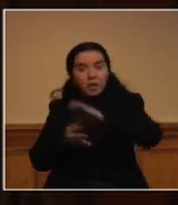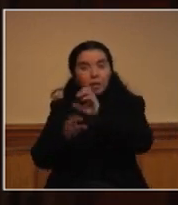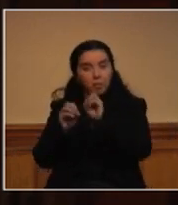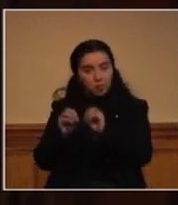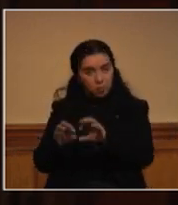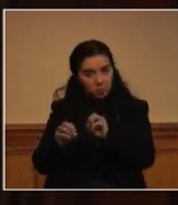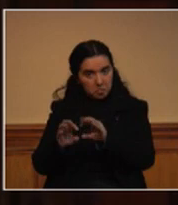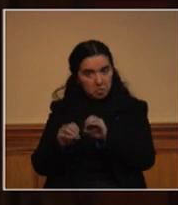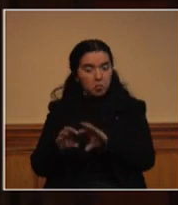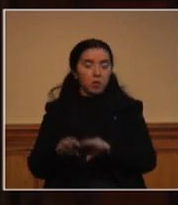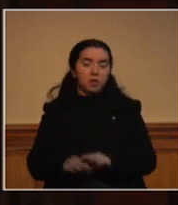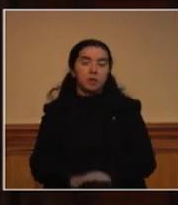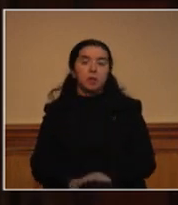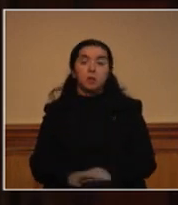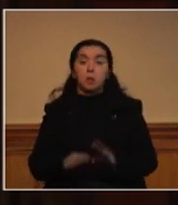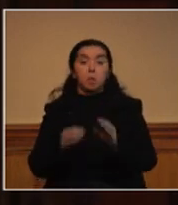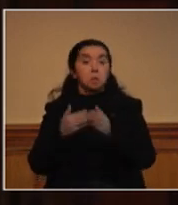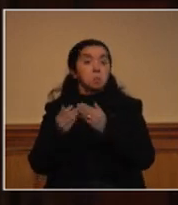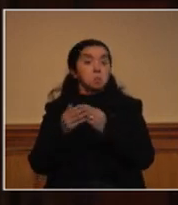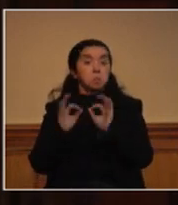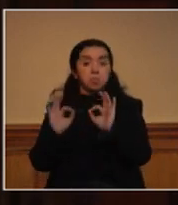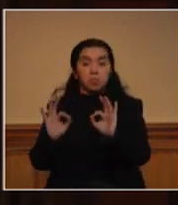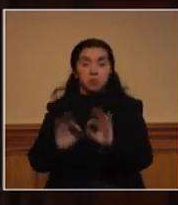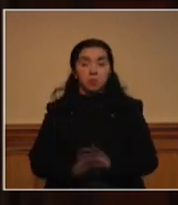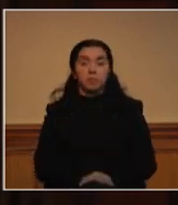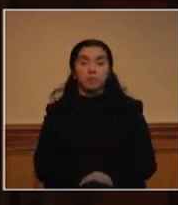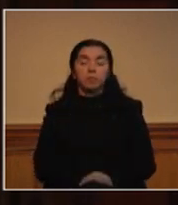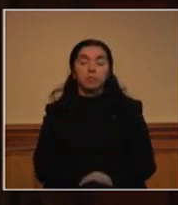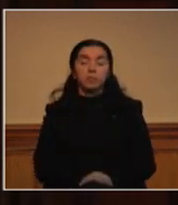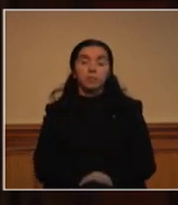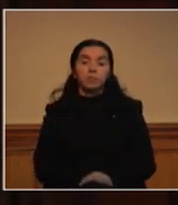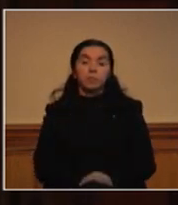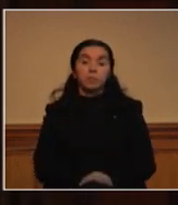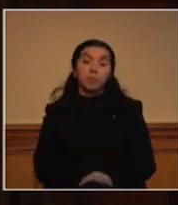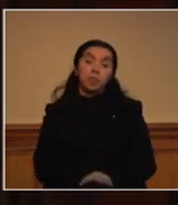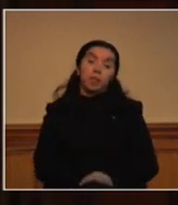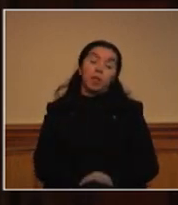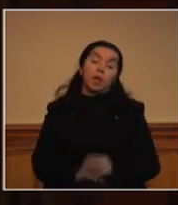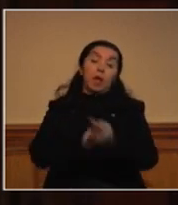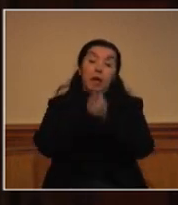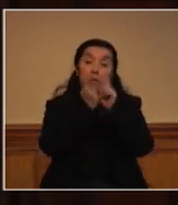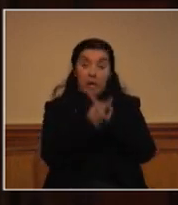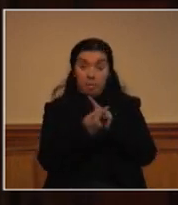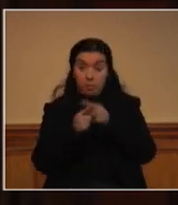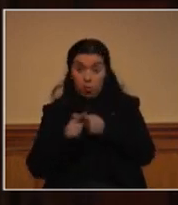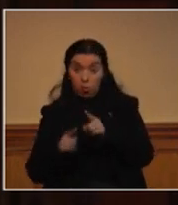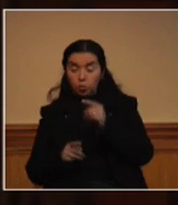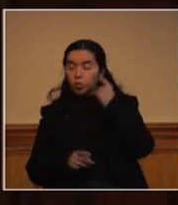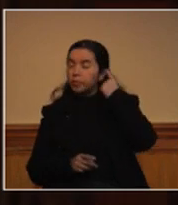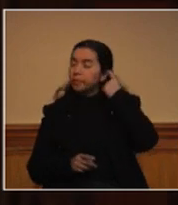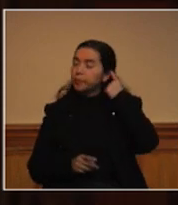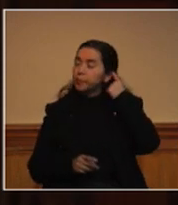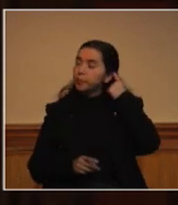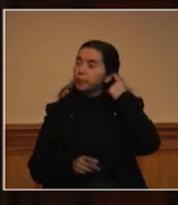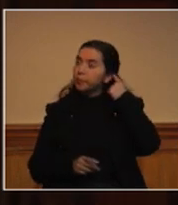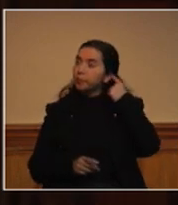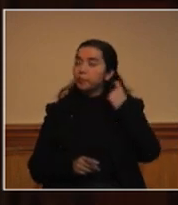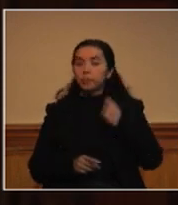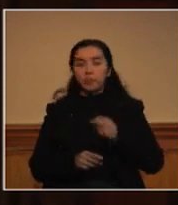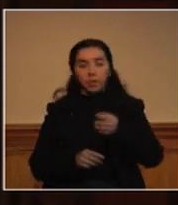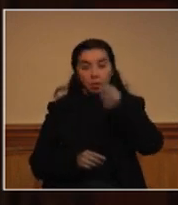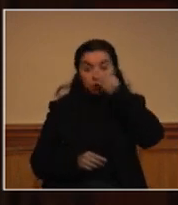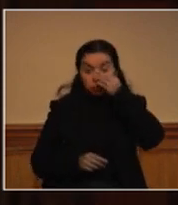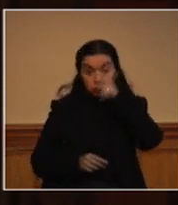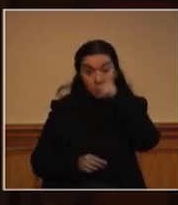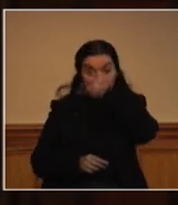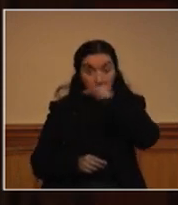y en el ámbito educativo normalizado. Otro de los cambios que hemos podido constatar es que estos